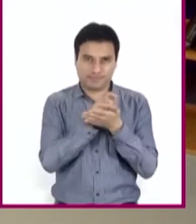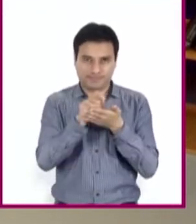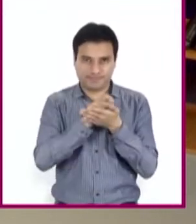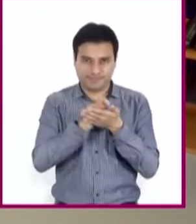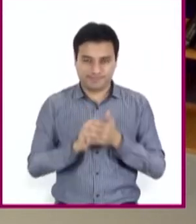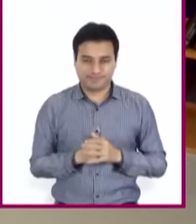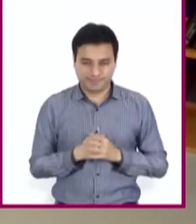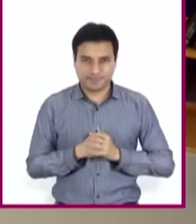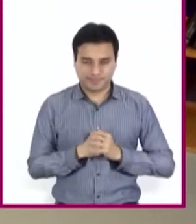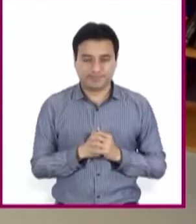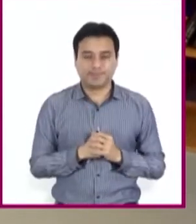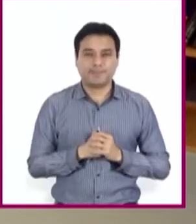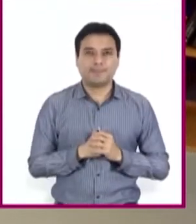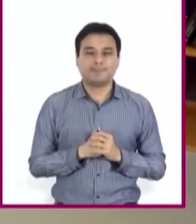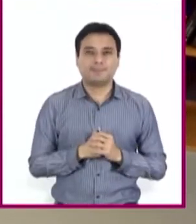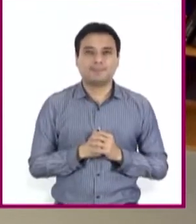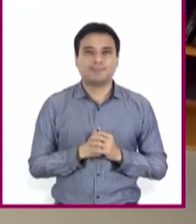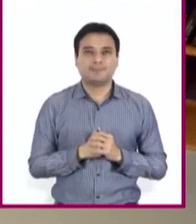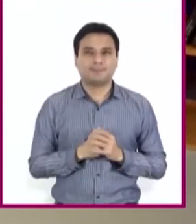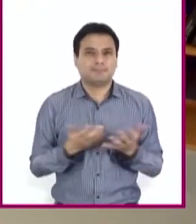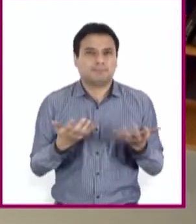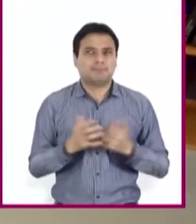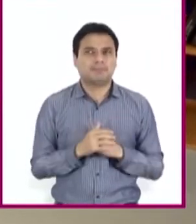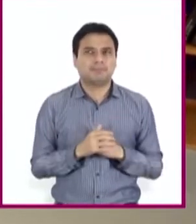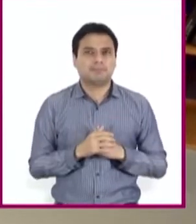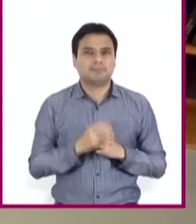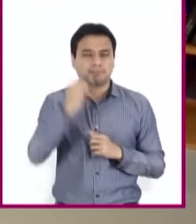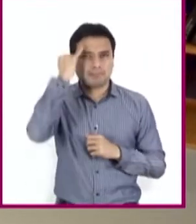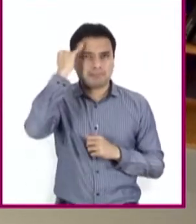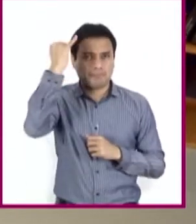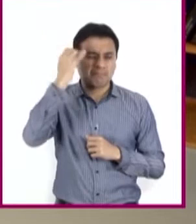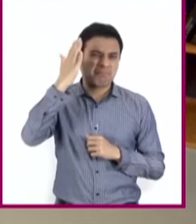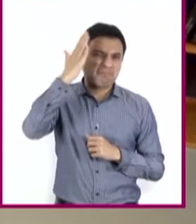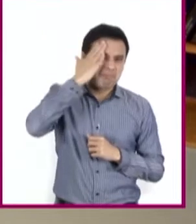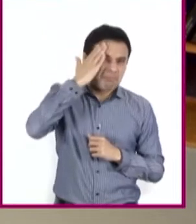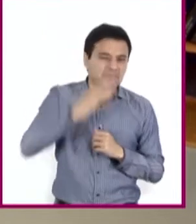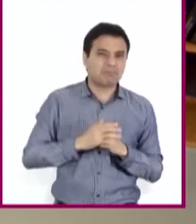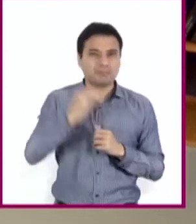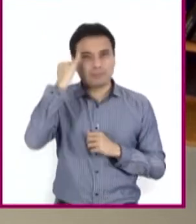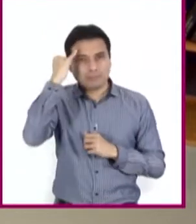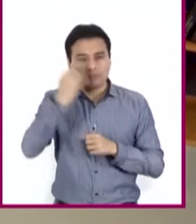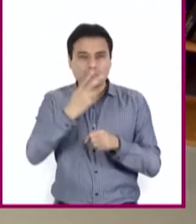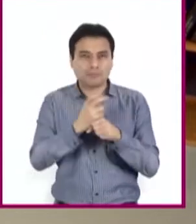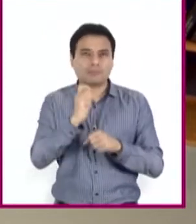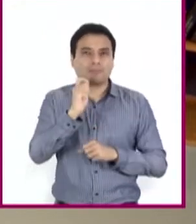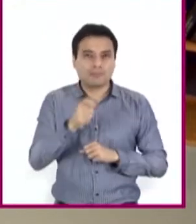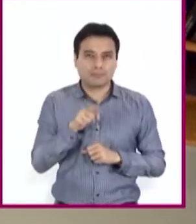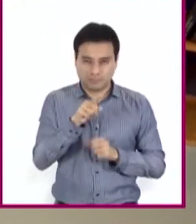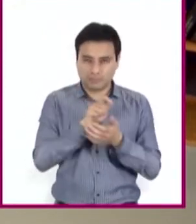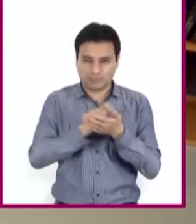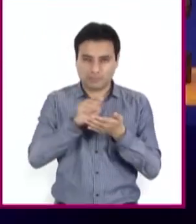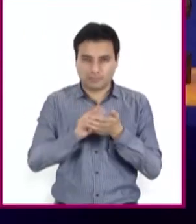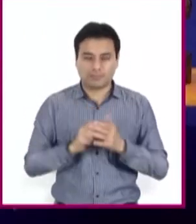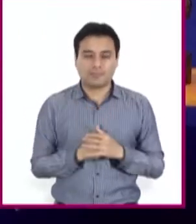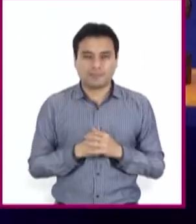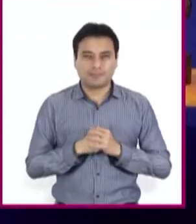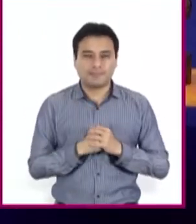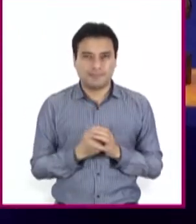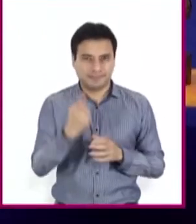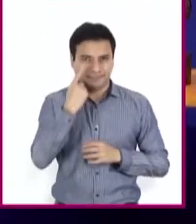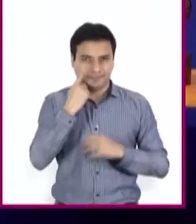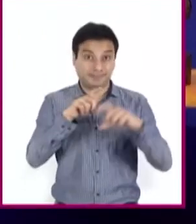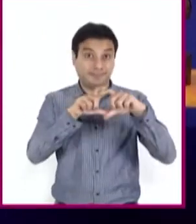desde el primer párrafo de cuáles serían las ideas primarias y las ideas secundarias. El